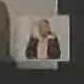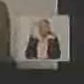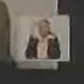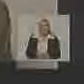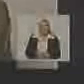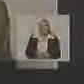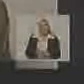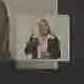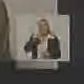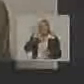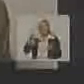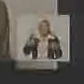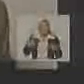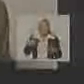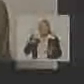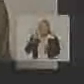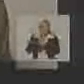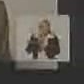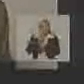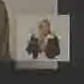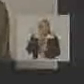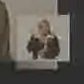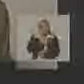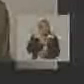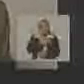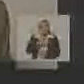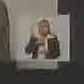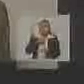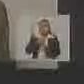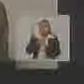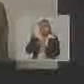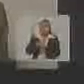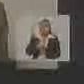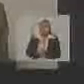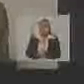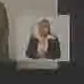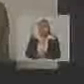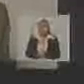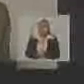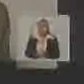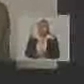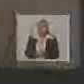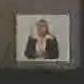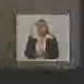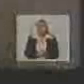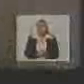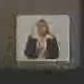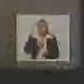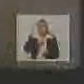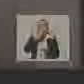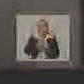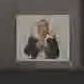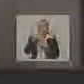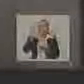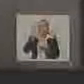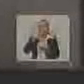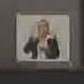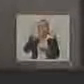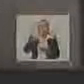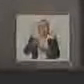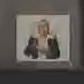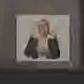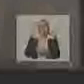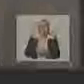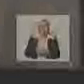deben defenderse estos derechos para que no sean vulnerados en el futuro. Y sobre todo ahora. Gracias.